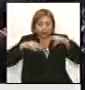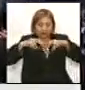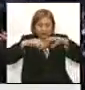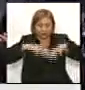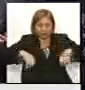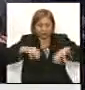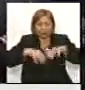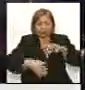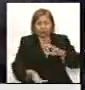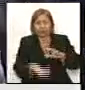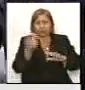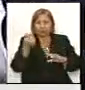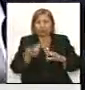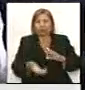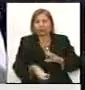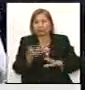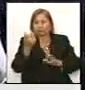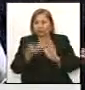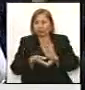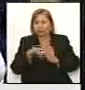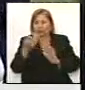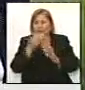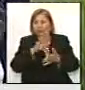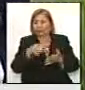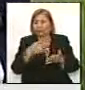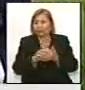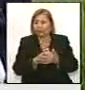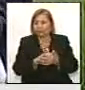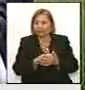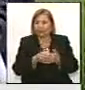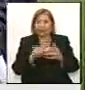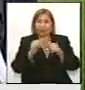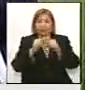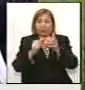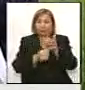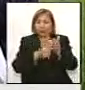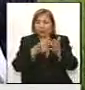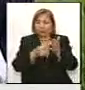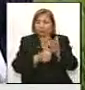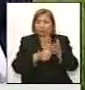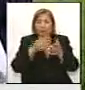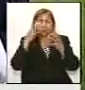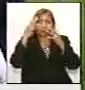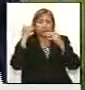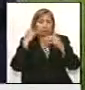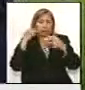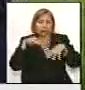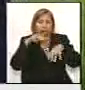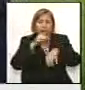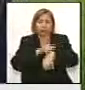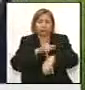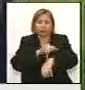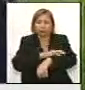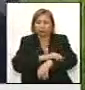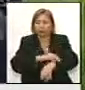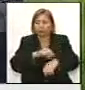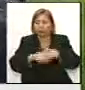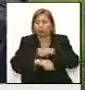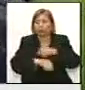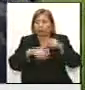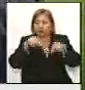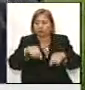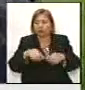los arqueólogos, excavar y sacar toda la parte arqueológica, todos los huacos, todos los huesos, toda la arquitectura que podamos